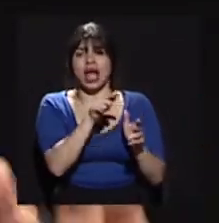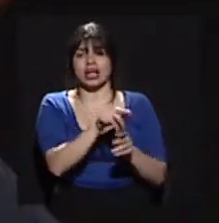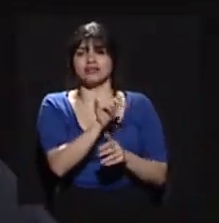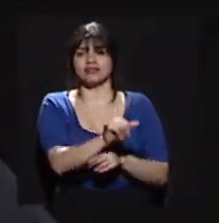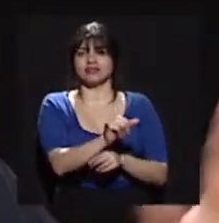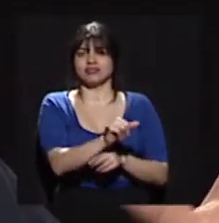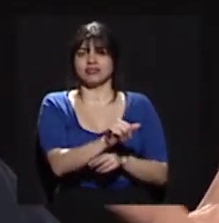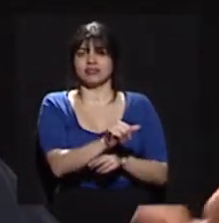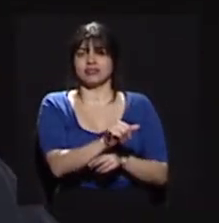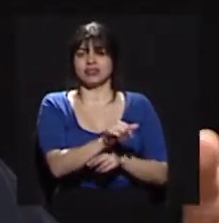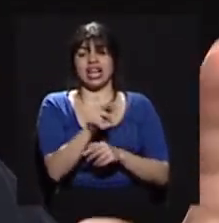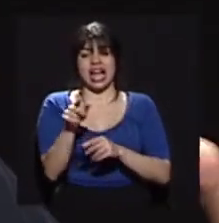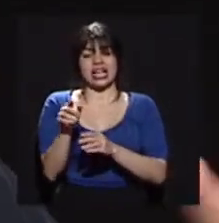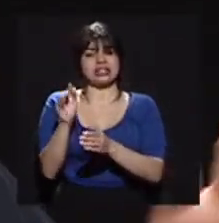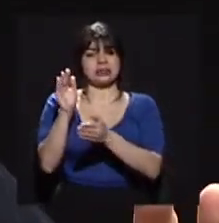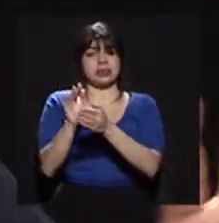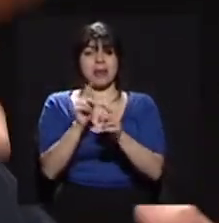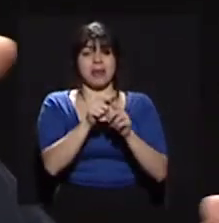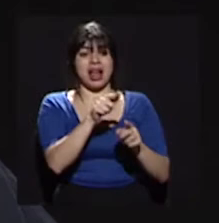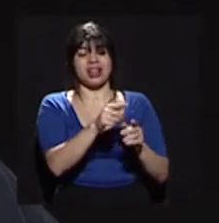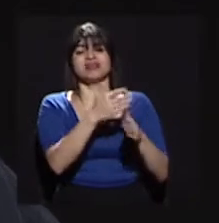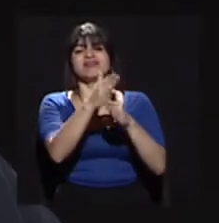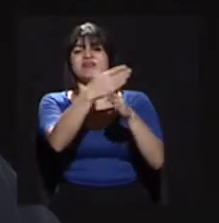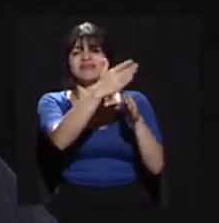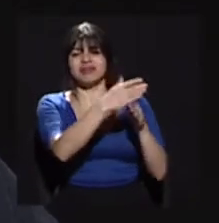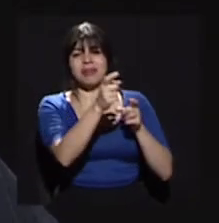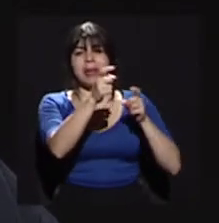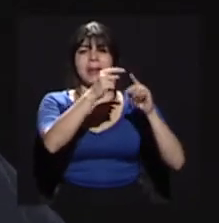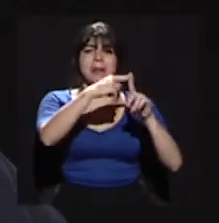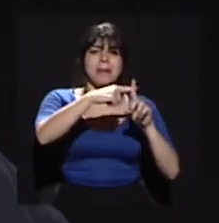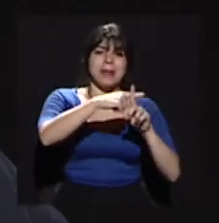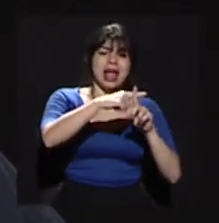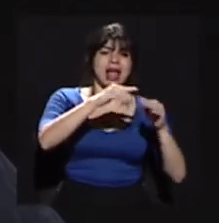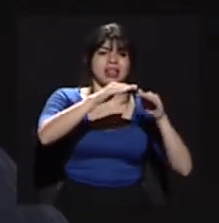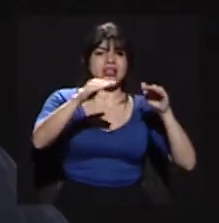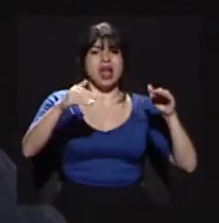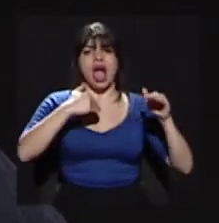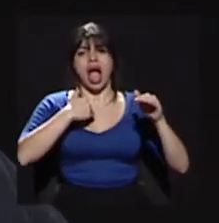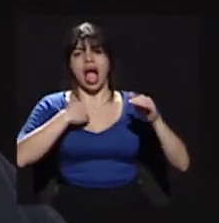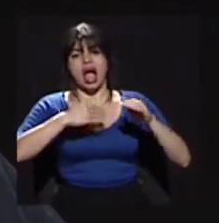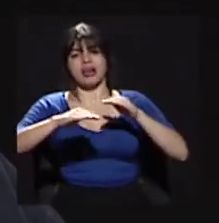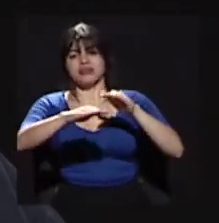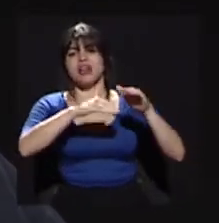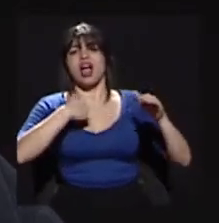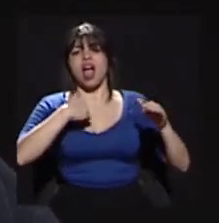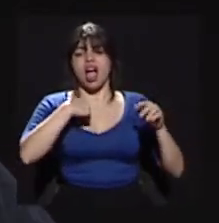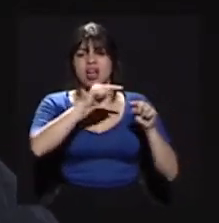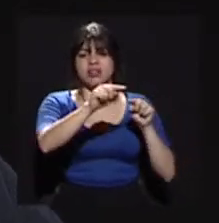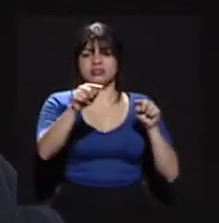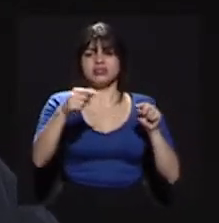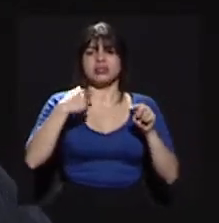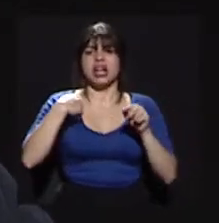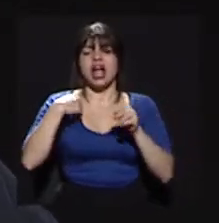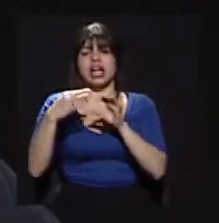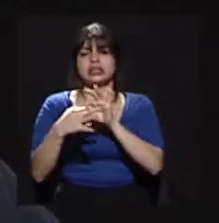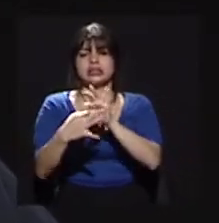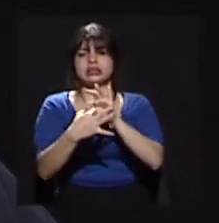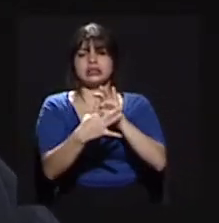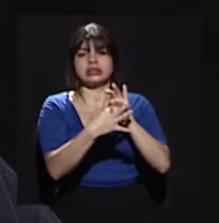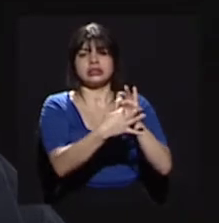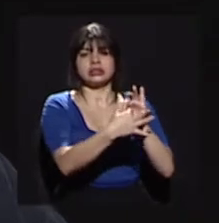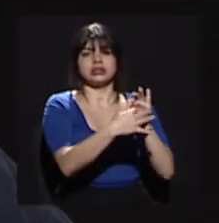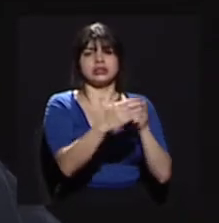está distribuida a lo largo de las jerarquías y mandos medios y abajo del todo y ahí hay complicidades externas